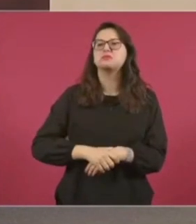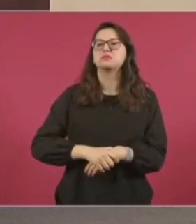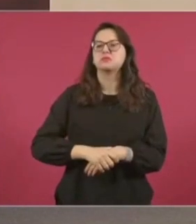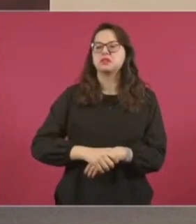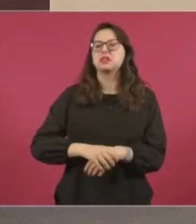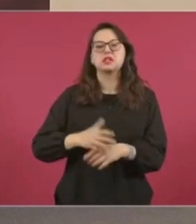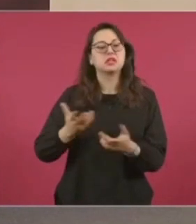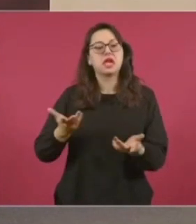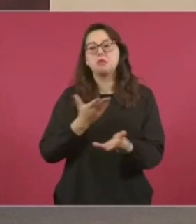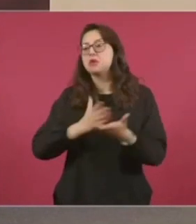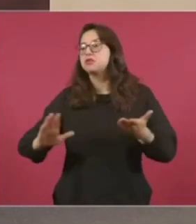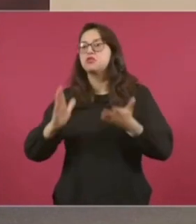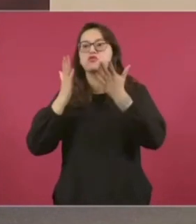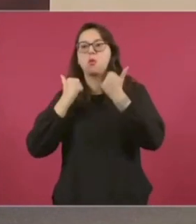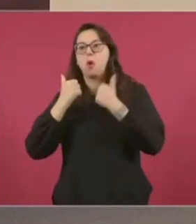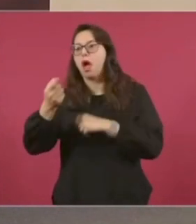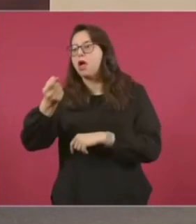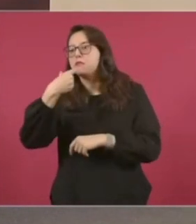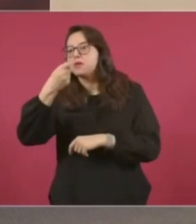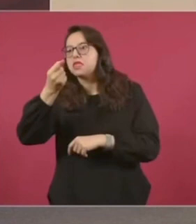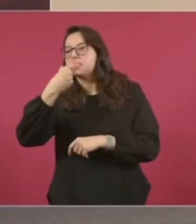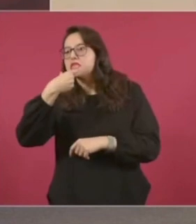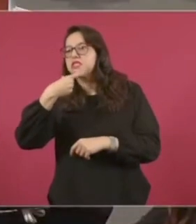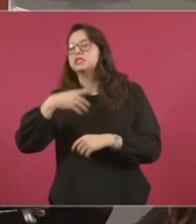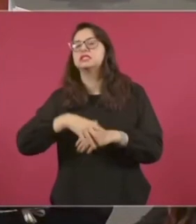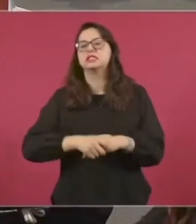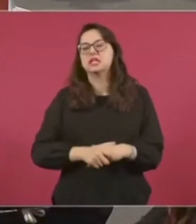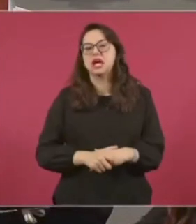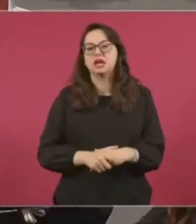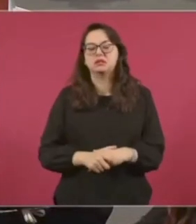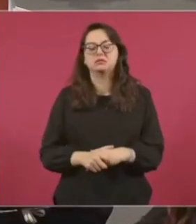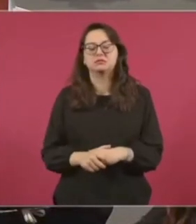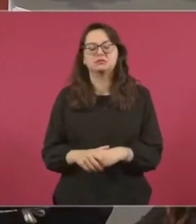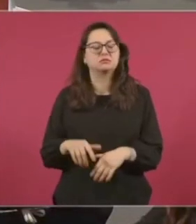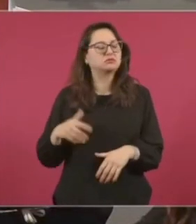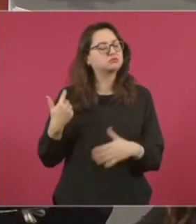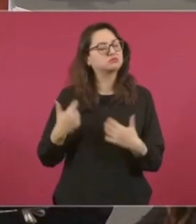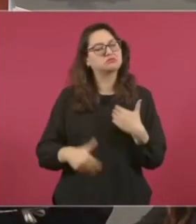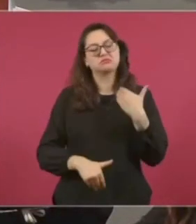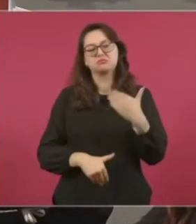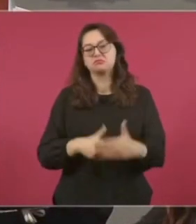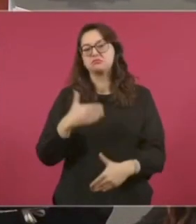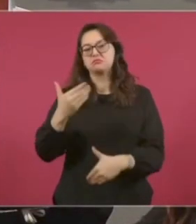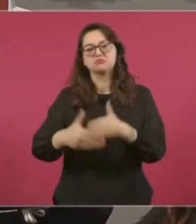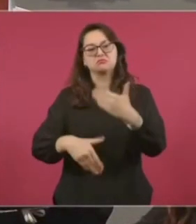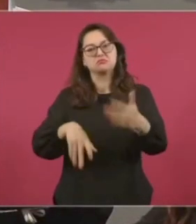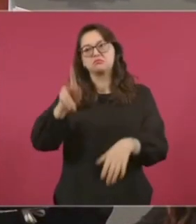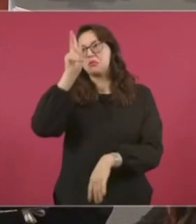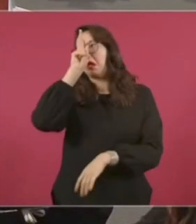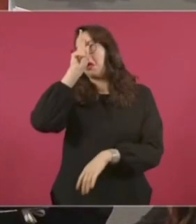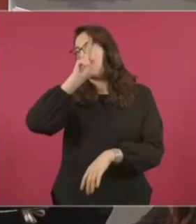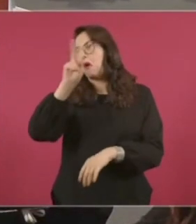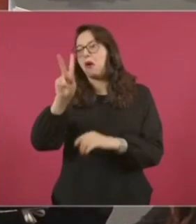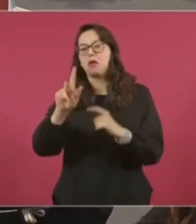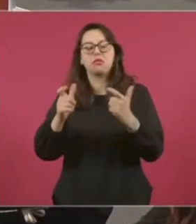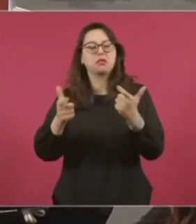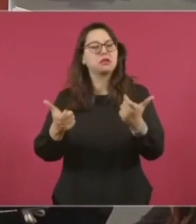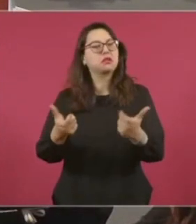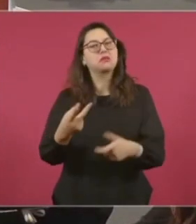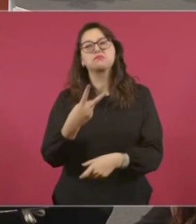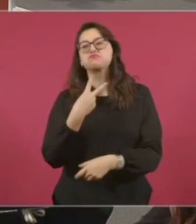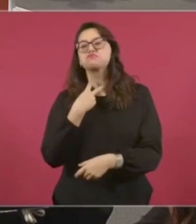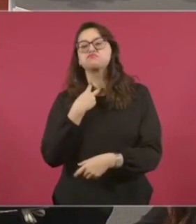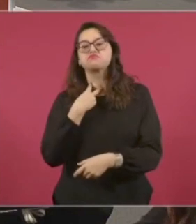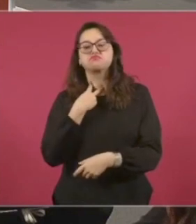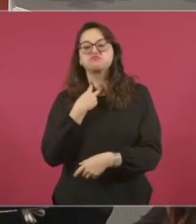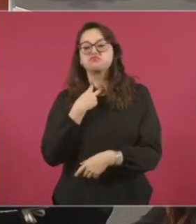medicamentos? Bueno, y no hay medicamentos, a la gente cada vez le alcanza para menos y